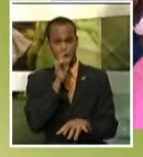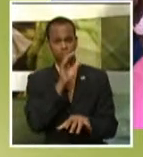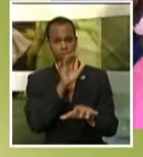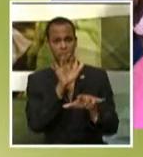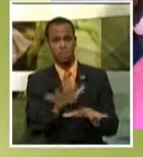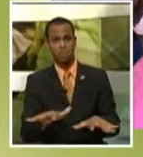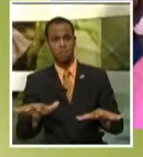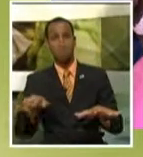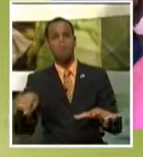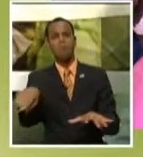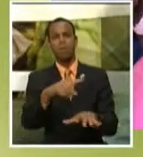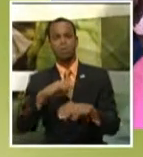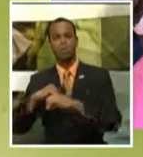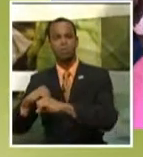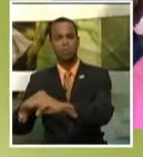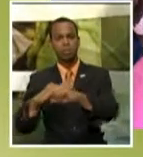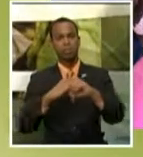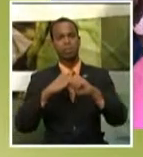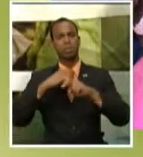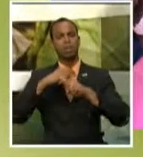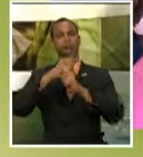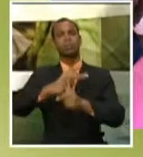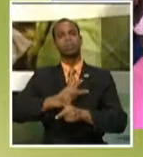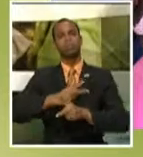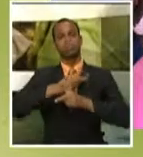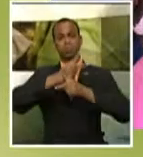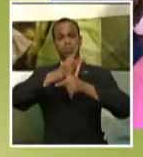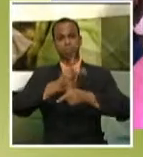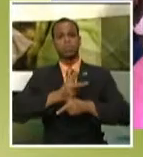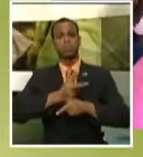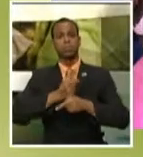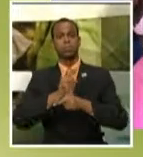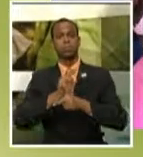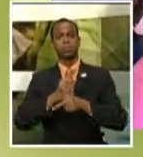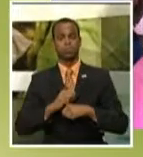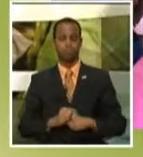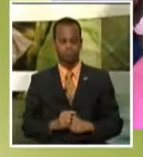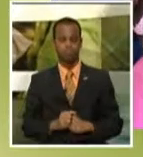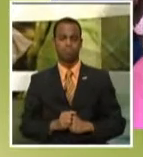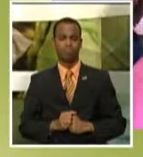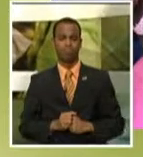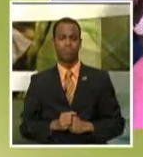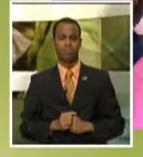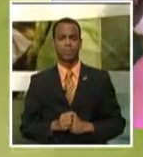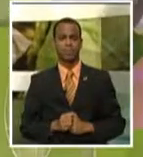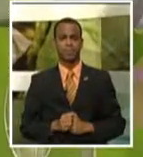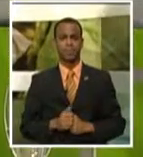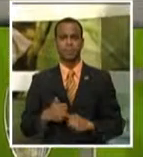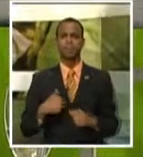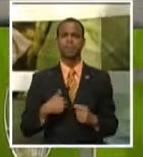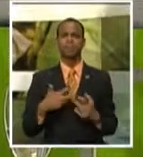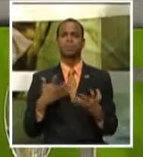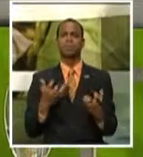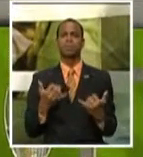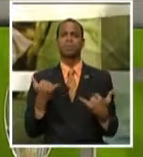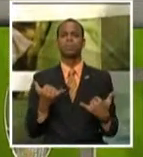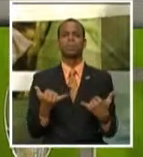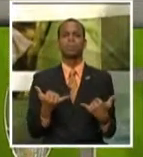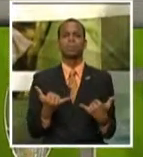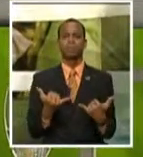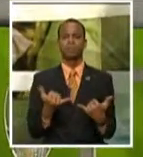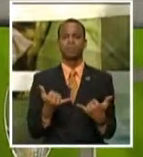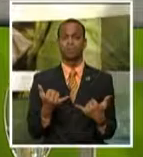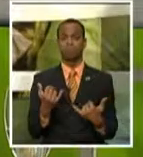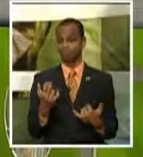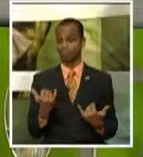la infancia de los hijos de las y los dominicanos. Quiero compartir hoy, el viernes